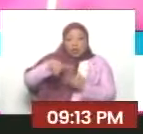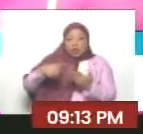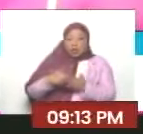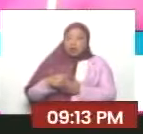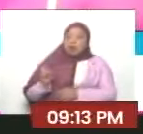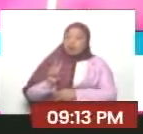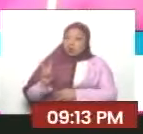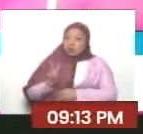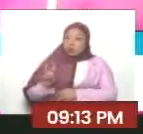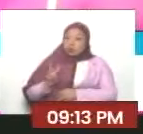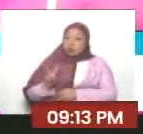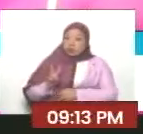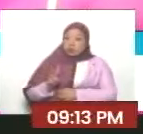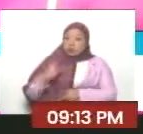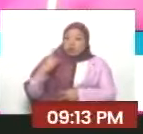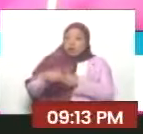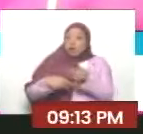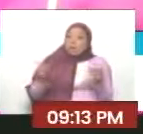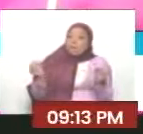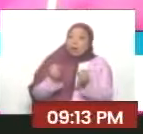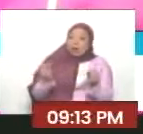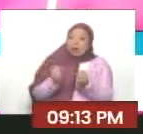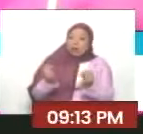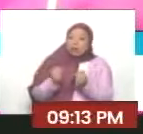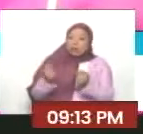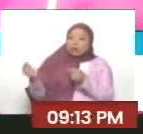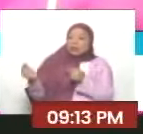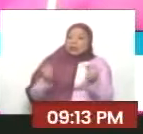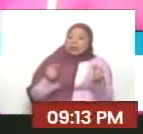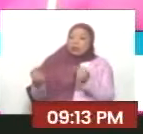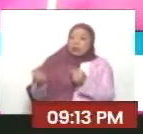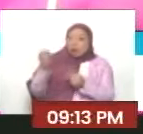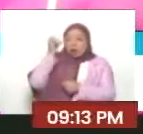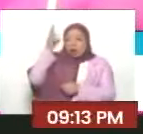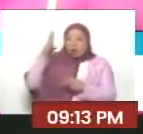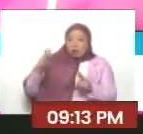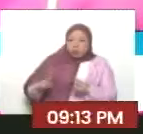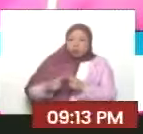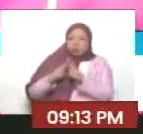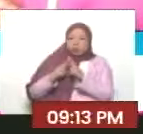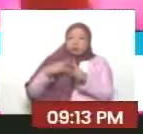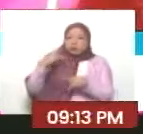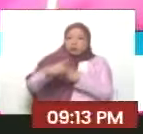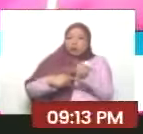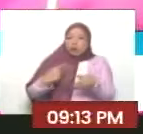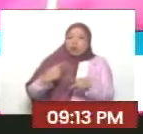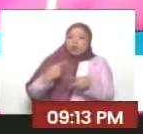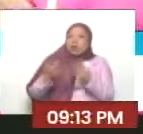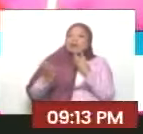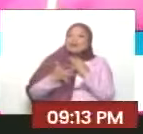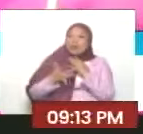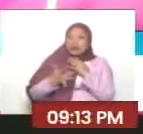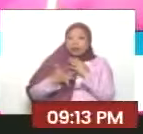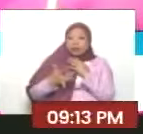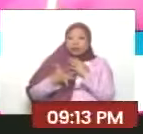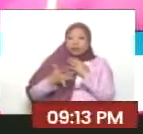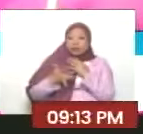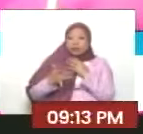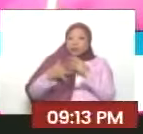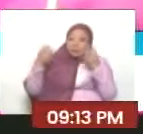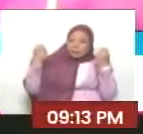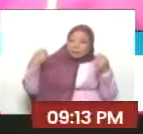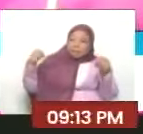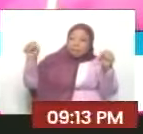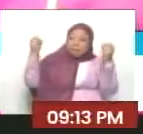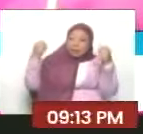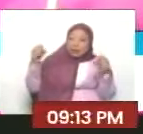nacional. Y venían los productores de Mérida a ese diálogo de saberes, a ese encuentro, a armonizar técnica con prácticas